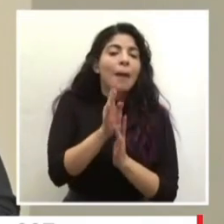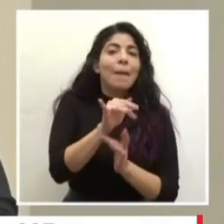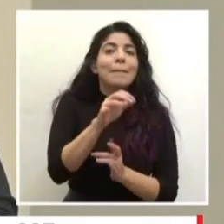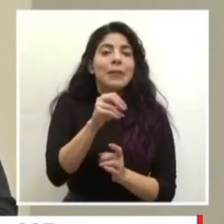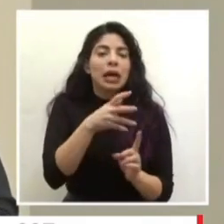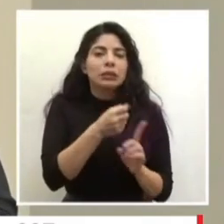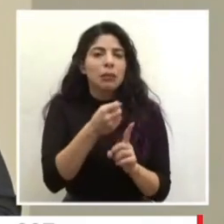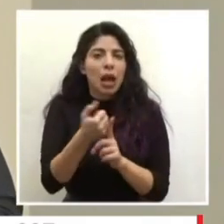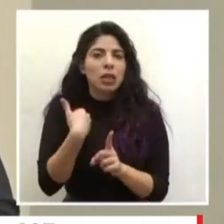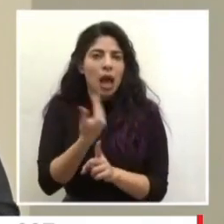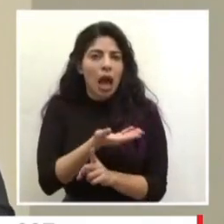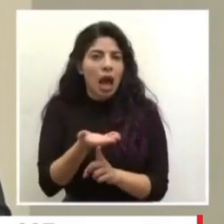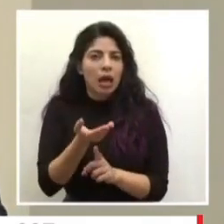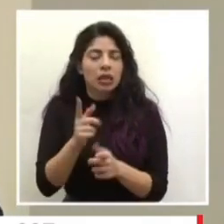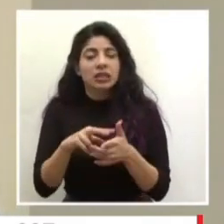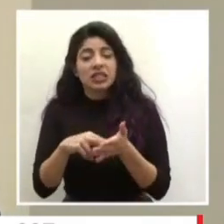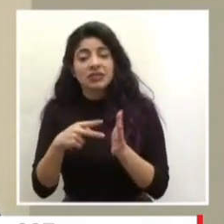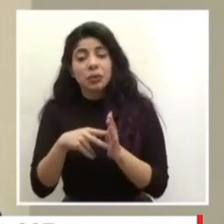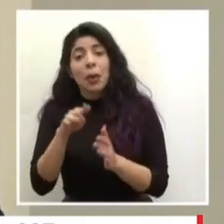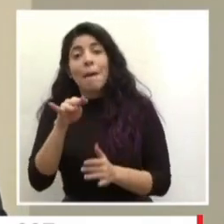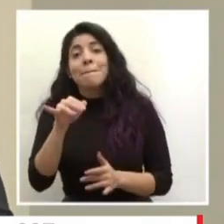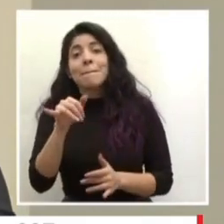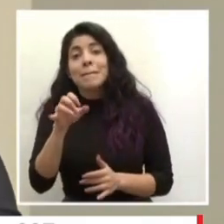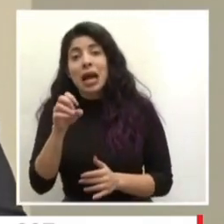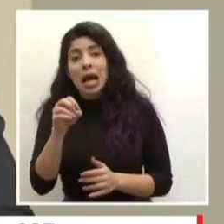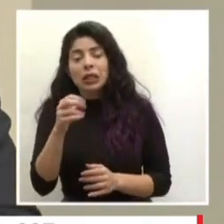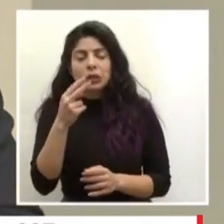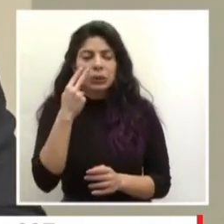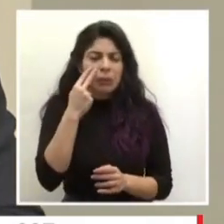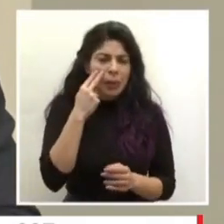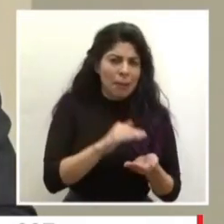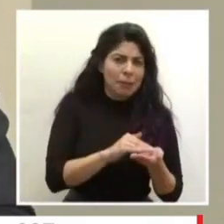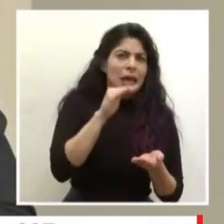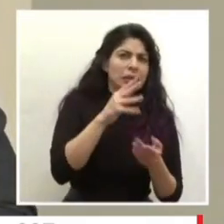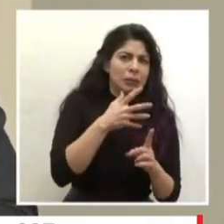Entonces, yo prevería que en mayo veamos un poco más de afectación,